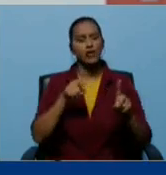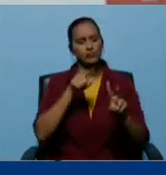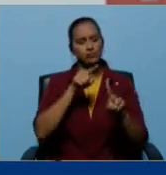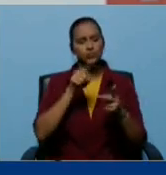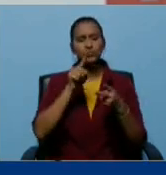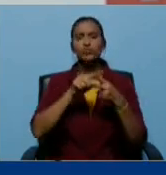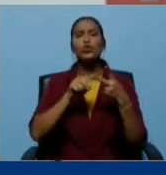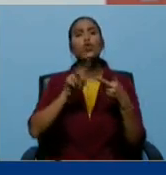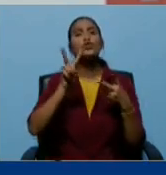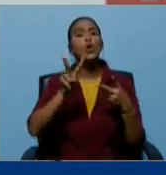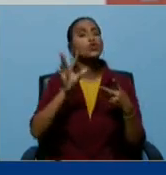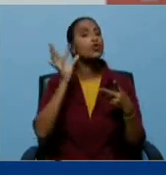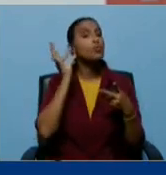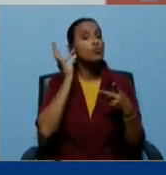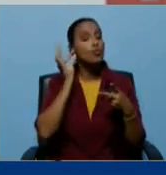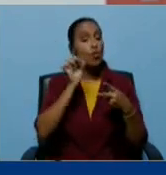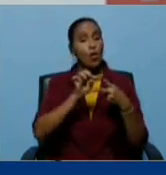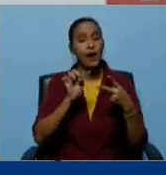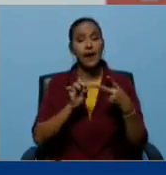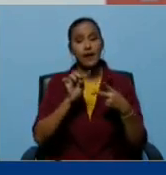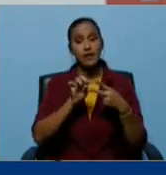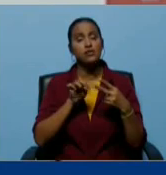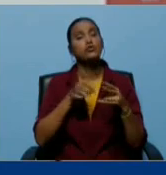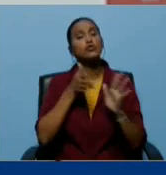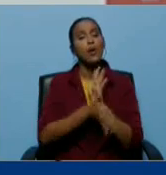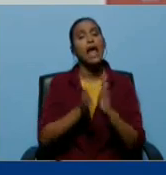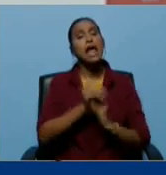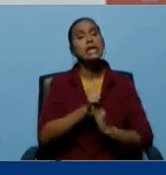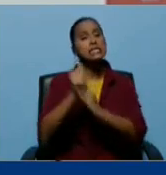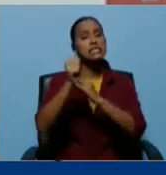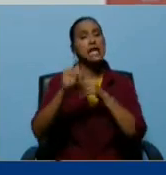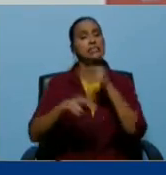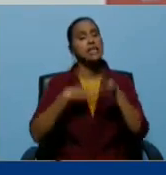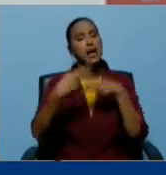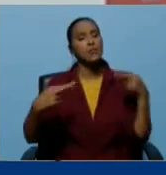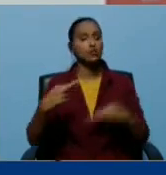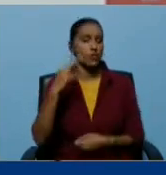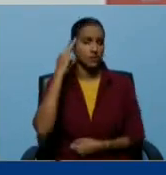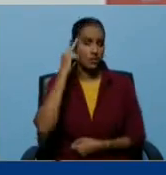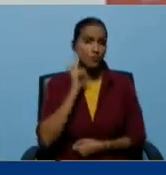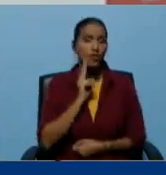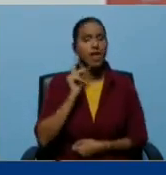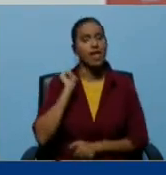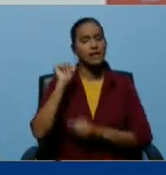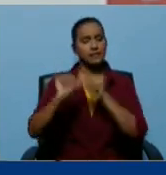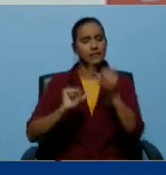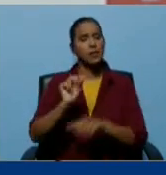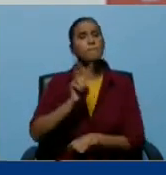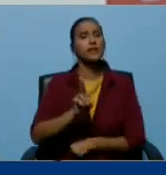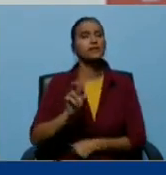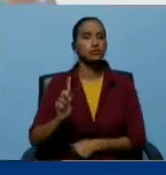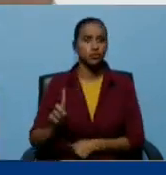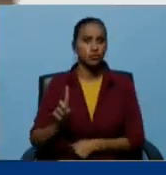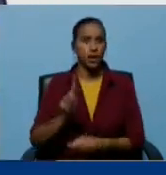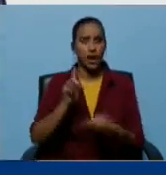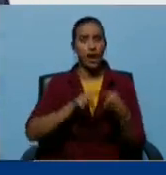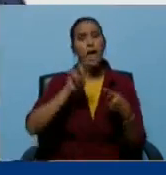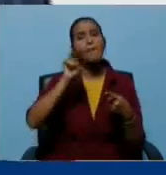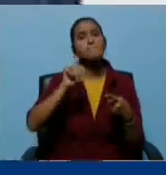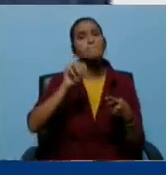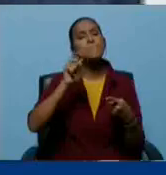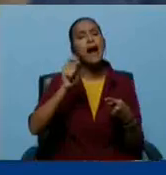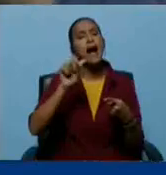mujeres mártires de la Revolución Bolivariana del siglo XXI. A Mayauri